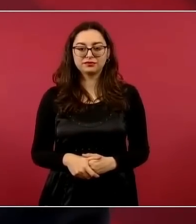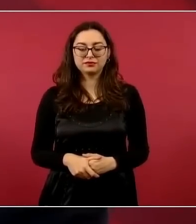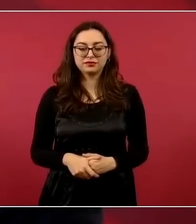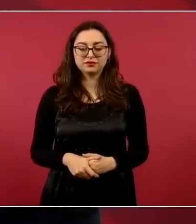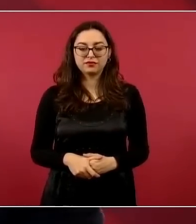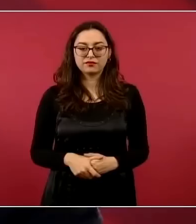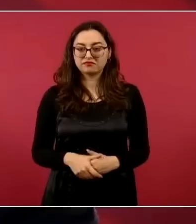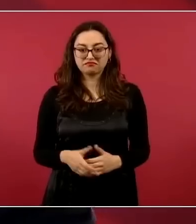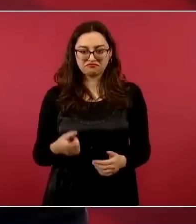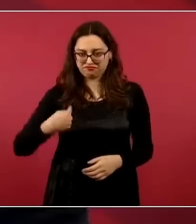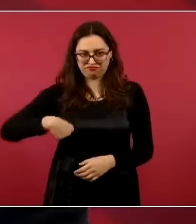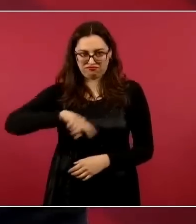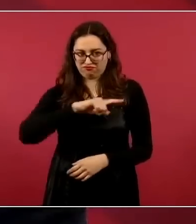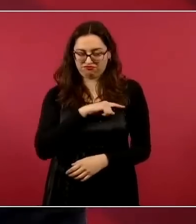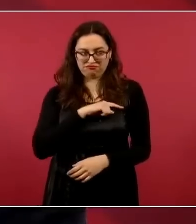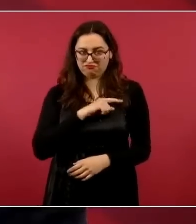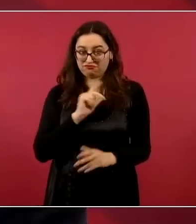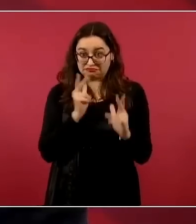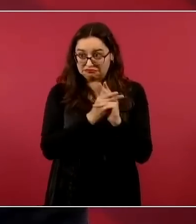Ya no.